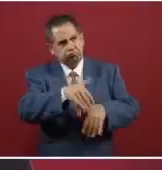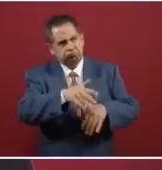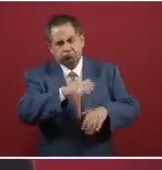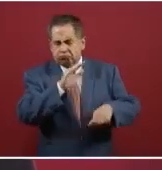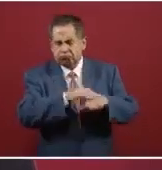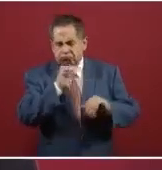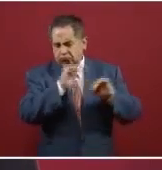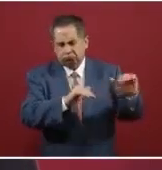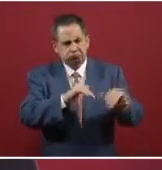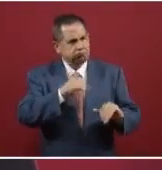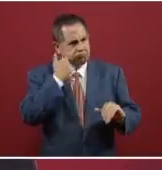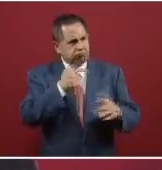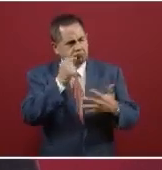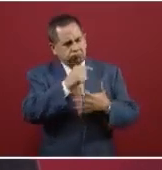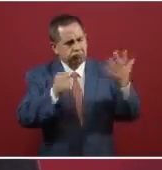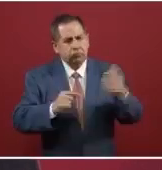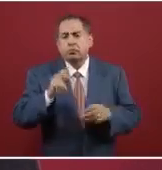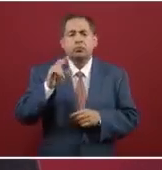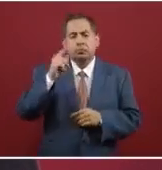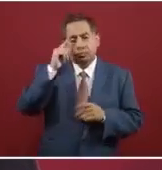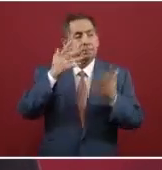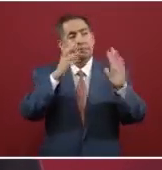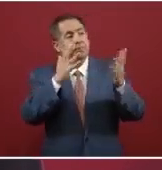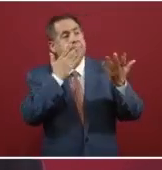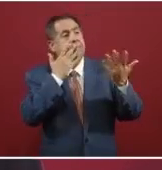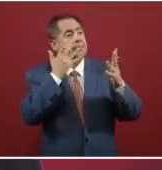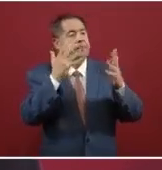para el aplauso.